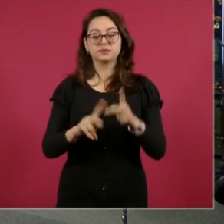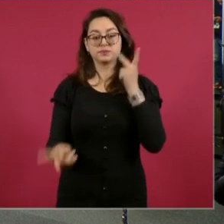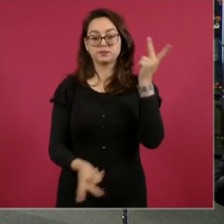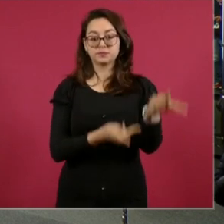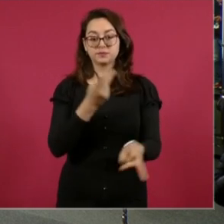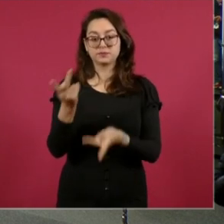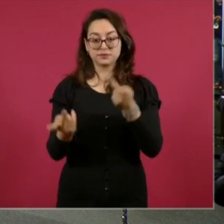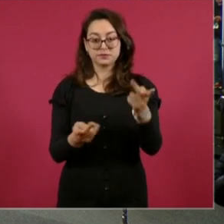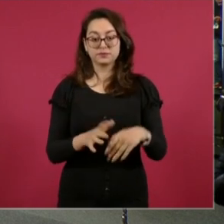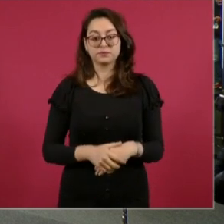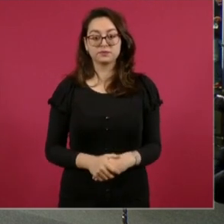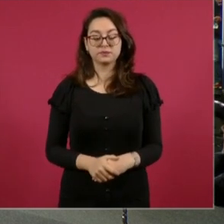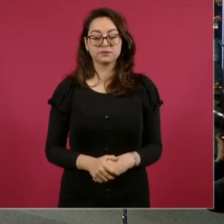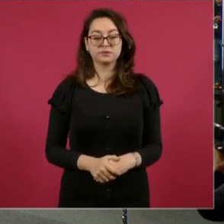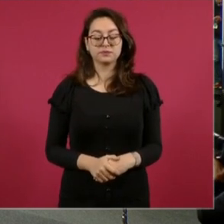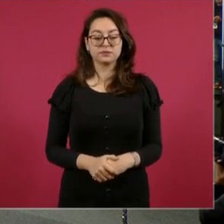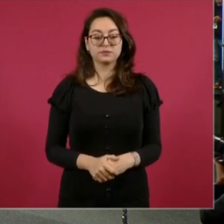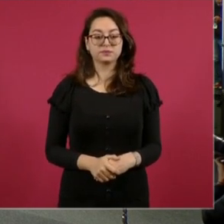Empezamos acá.